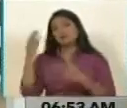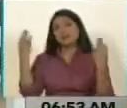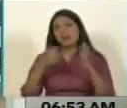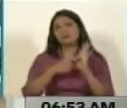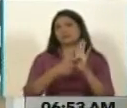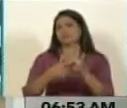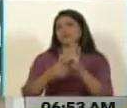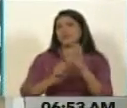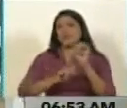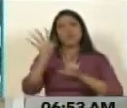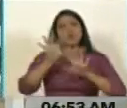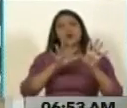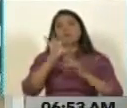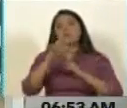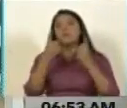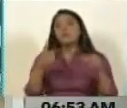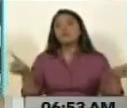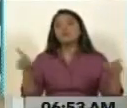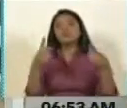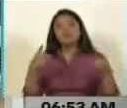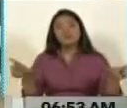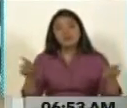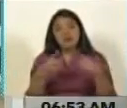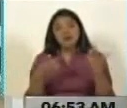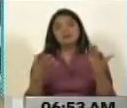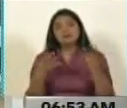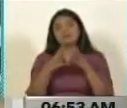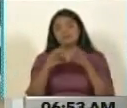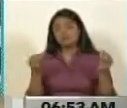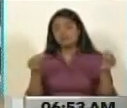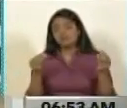talento musical. Y esa exportación